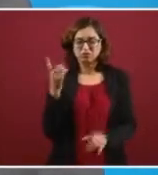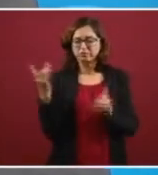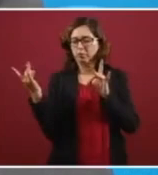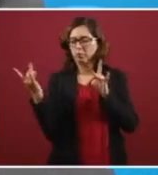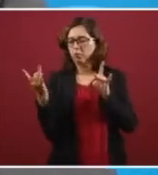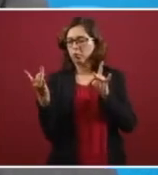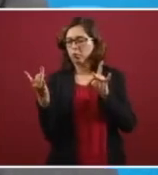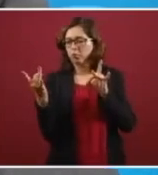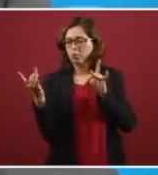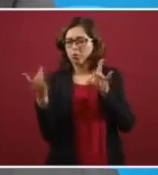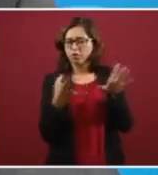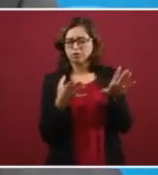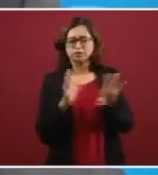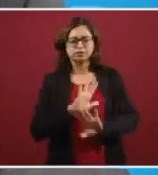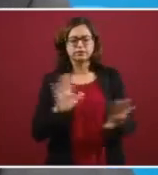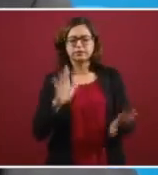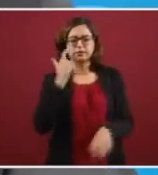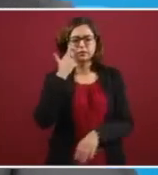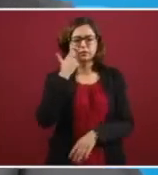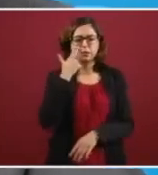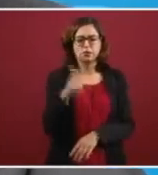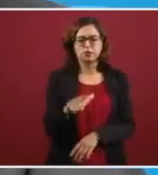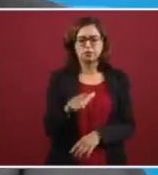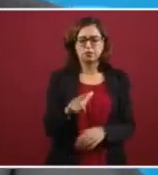Ya estamos en el periodo